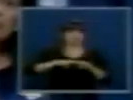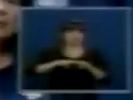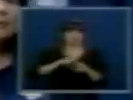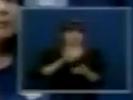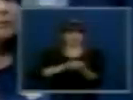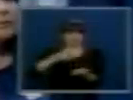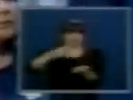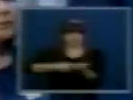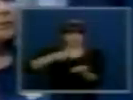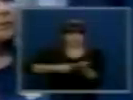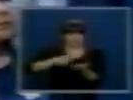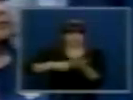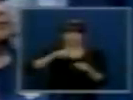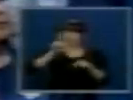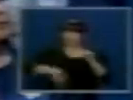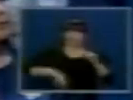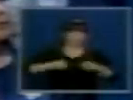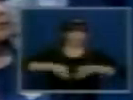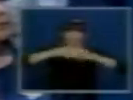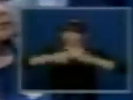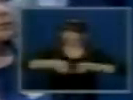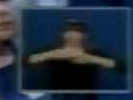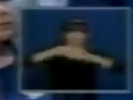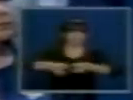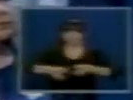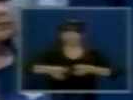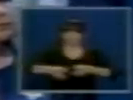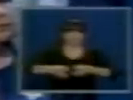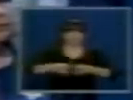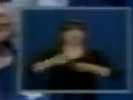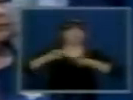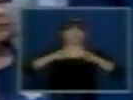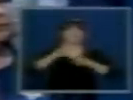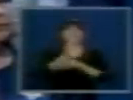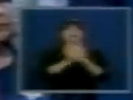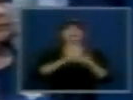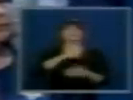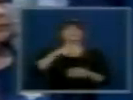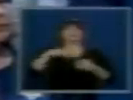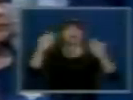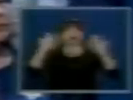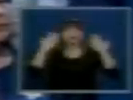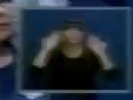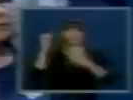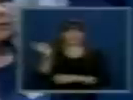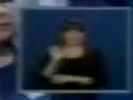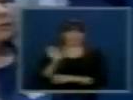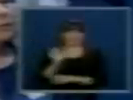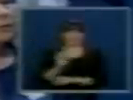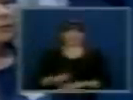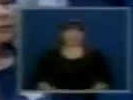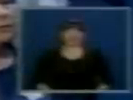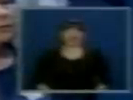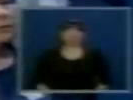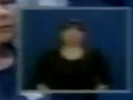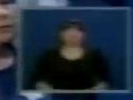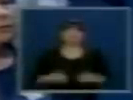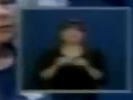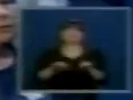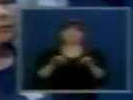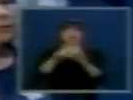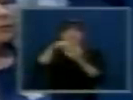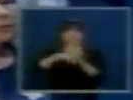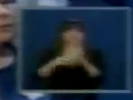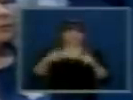debate impostergable y conducido por el Ministerio de Ambiente y Energía trasciende mucho a esta